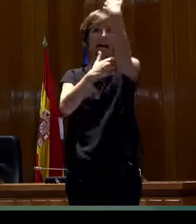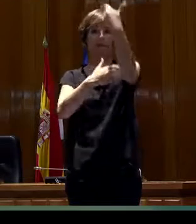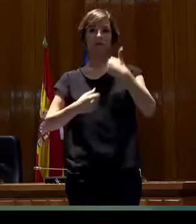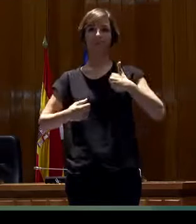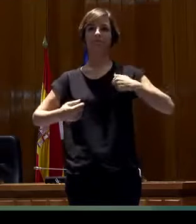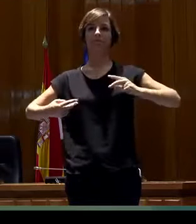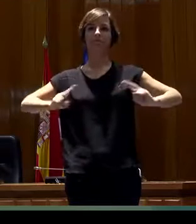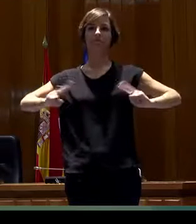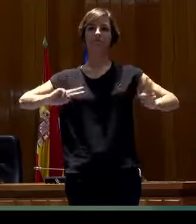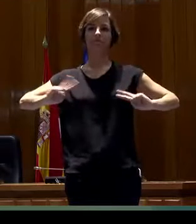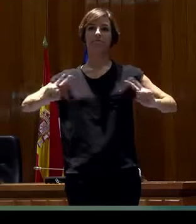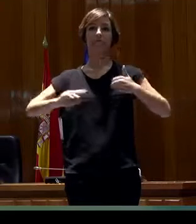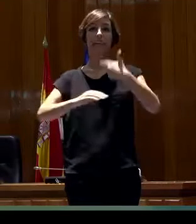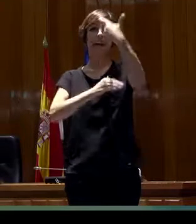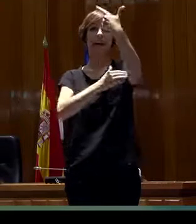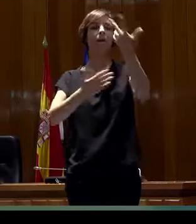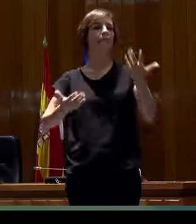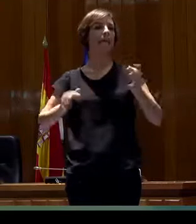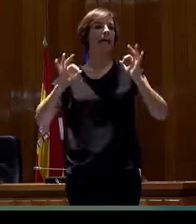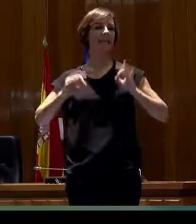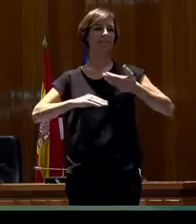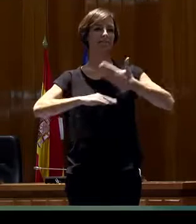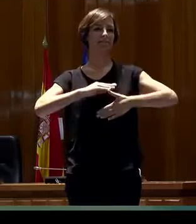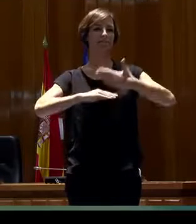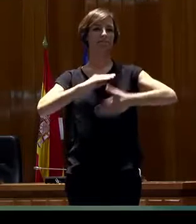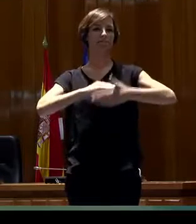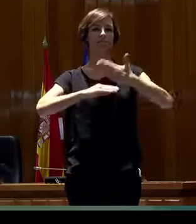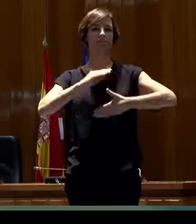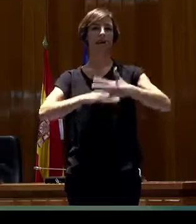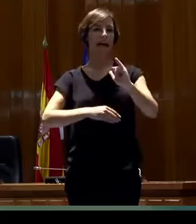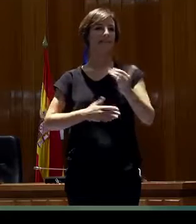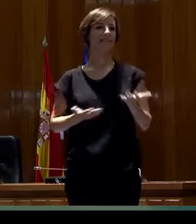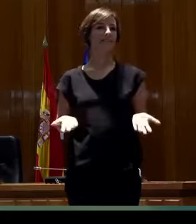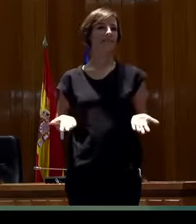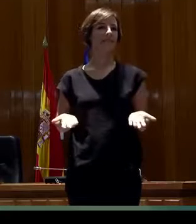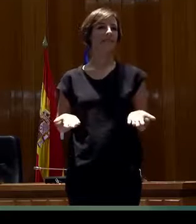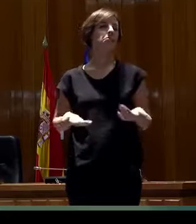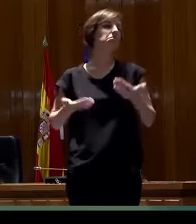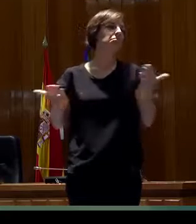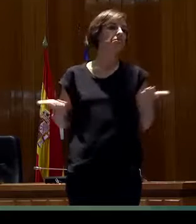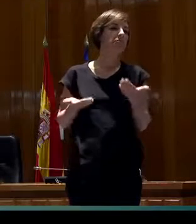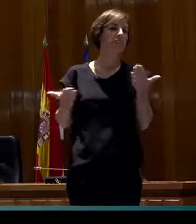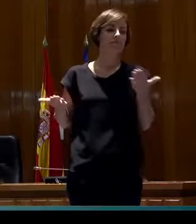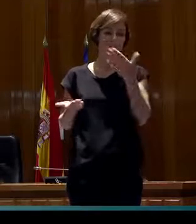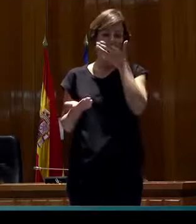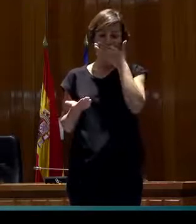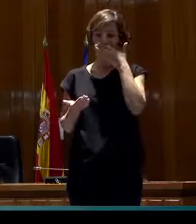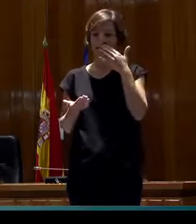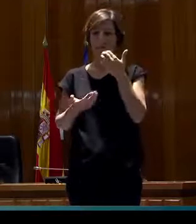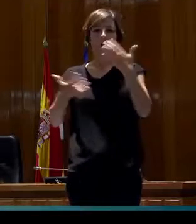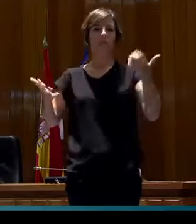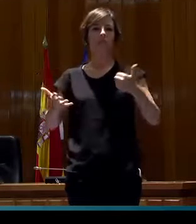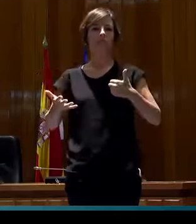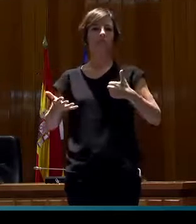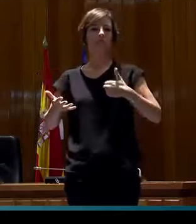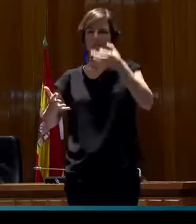frente a una cámara, la cámara me está poniendo unas limitaciones de contorno. no tengo la misma expansibilidad de las manos,